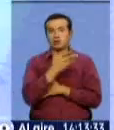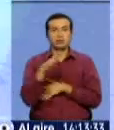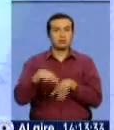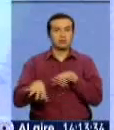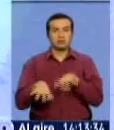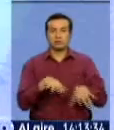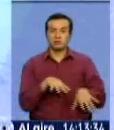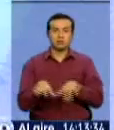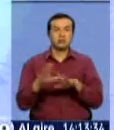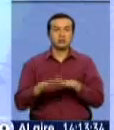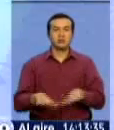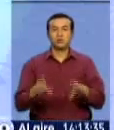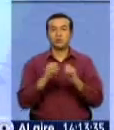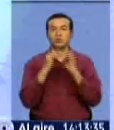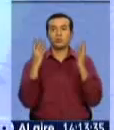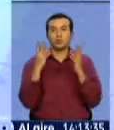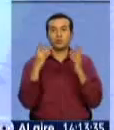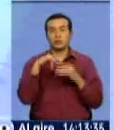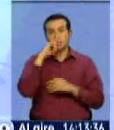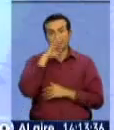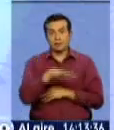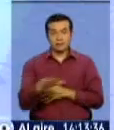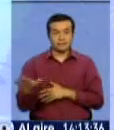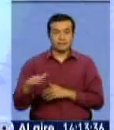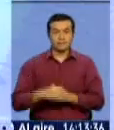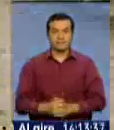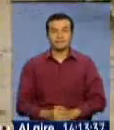sean ejecutadas en su mayoría por menores de edad.